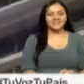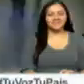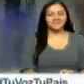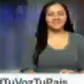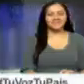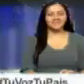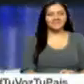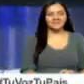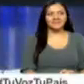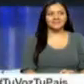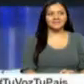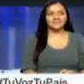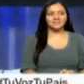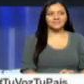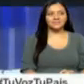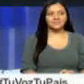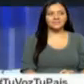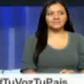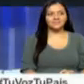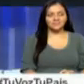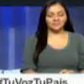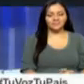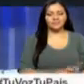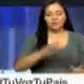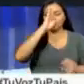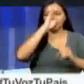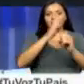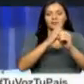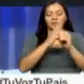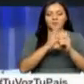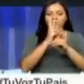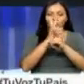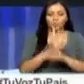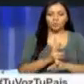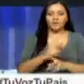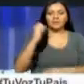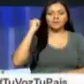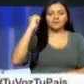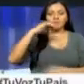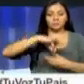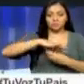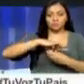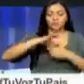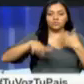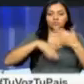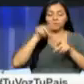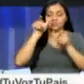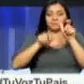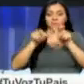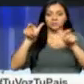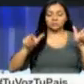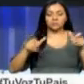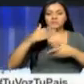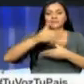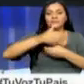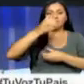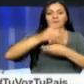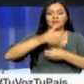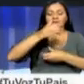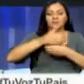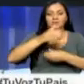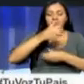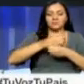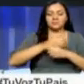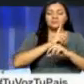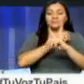Ciudadano. Con el fin de garantizar el derecho a votar de todos los ciudadanos, las federaciones de y para